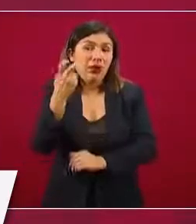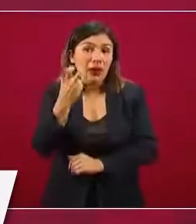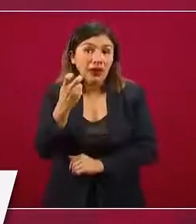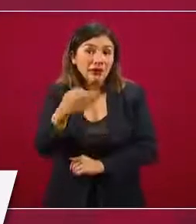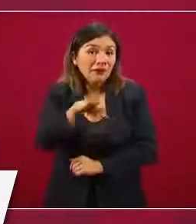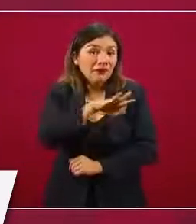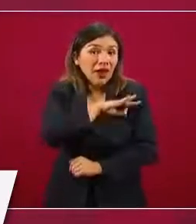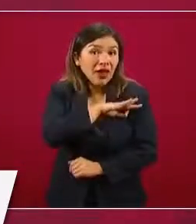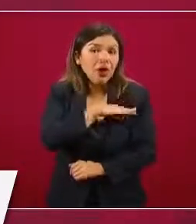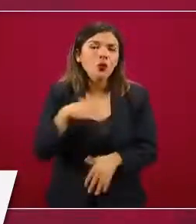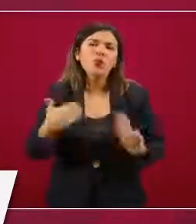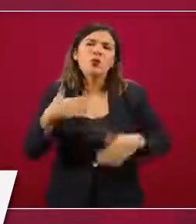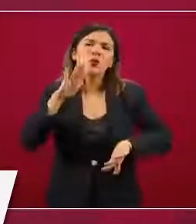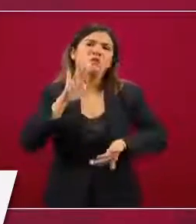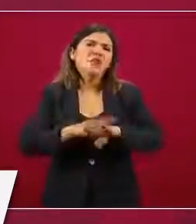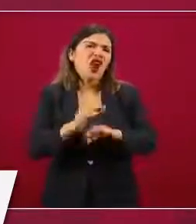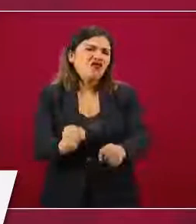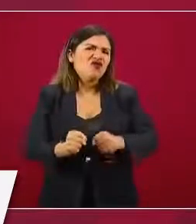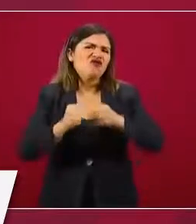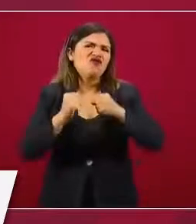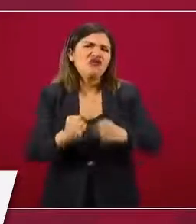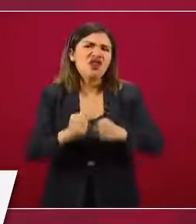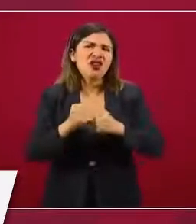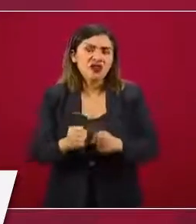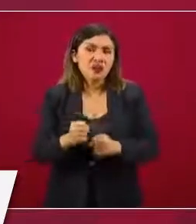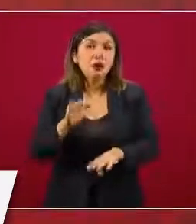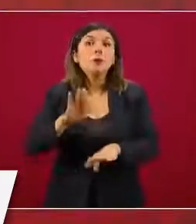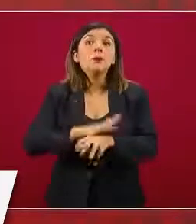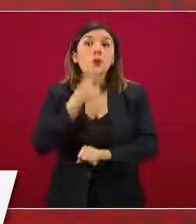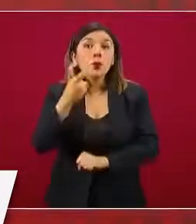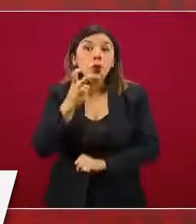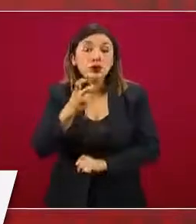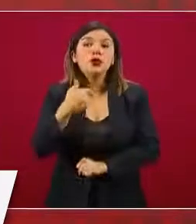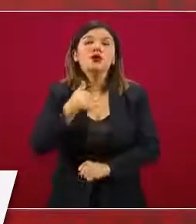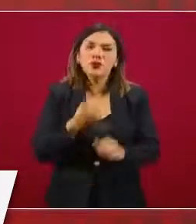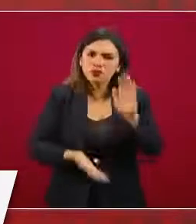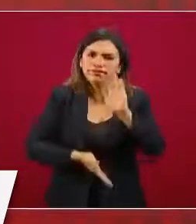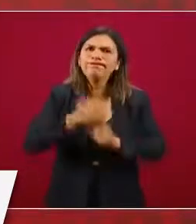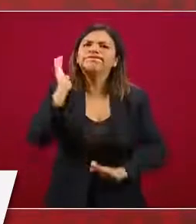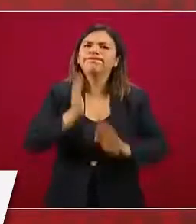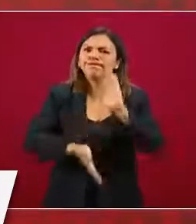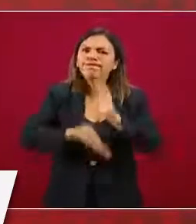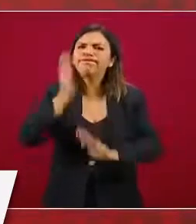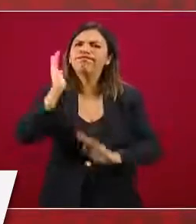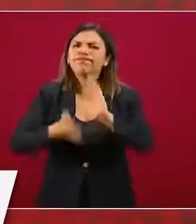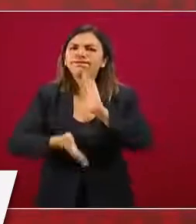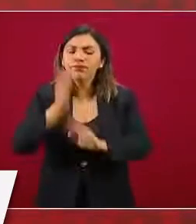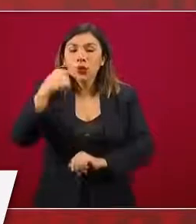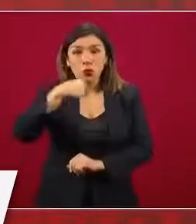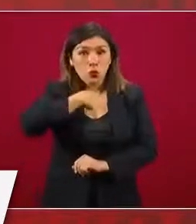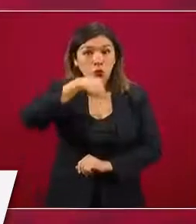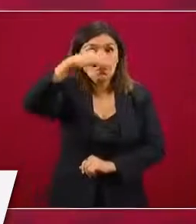poderosa. Por eso también mis salidas, lo